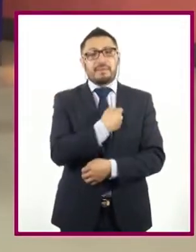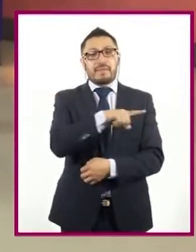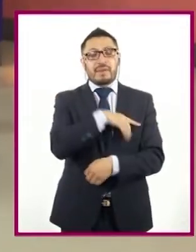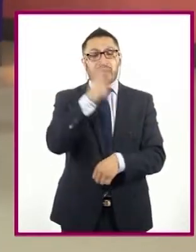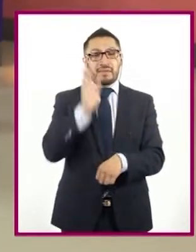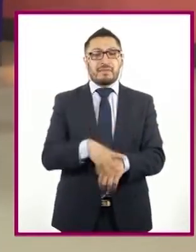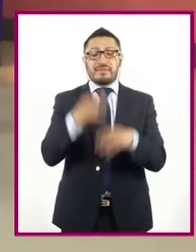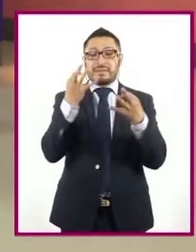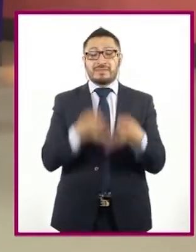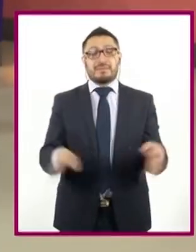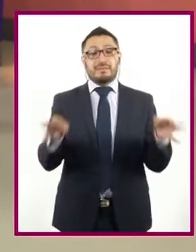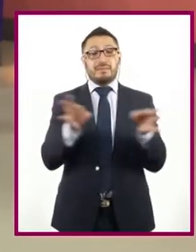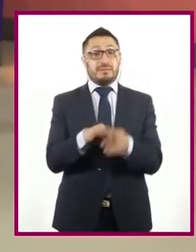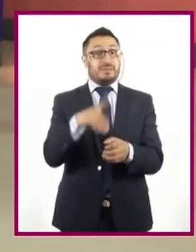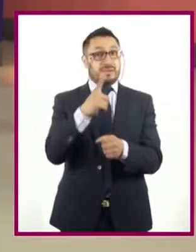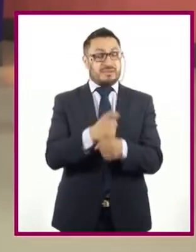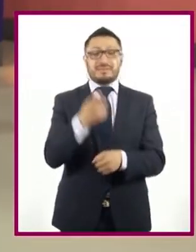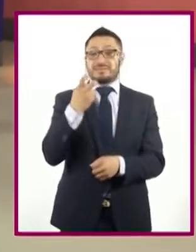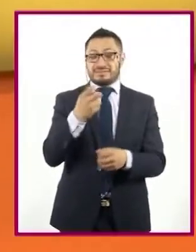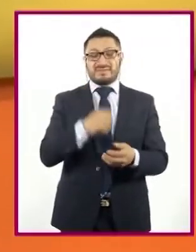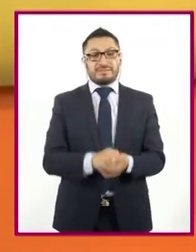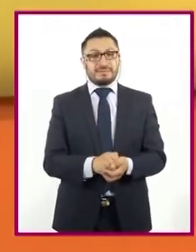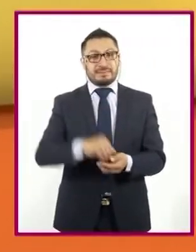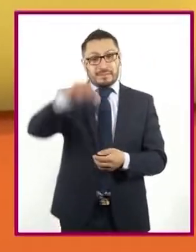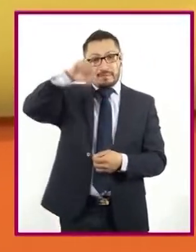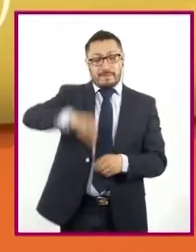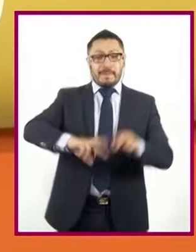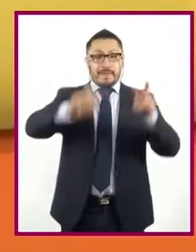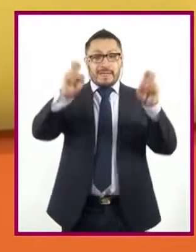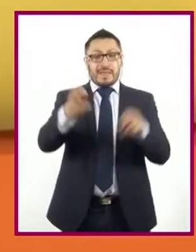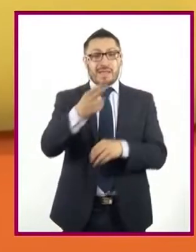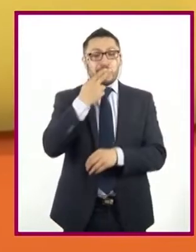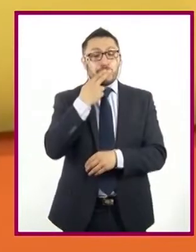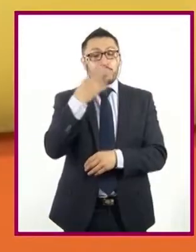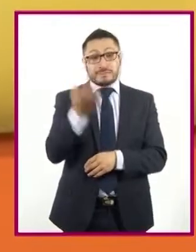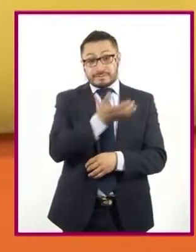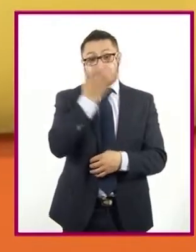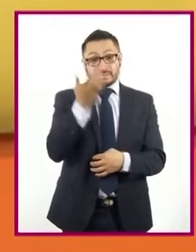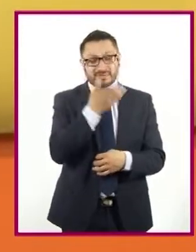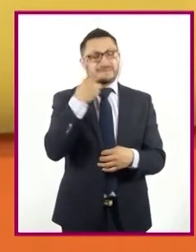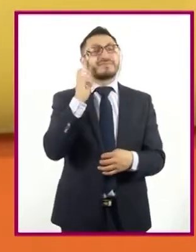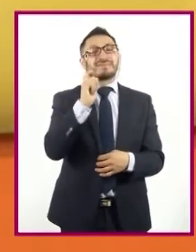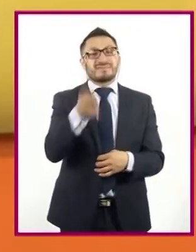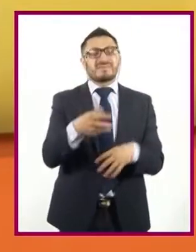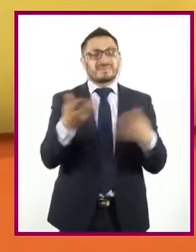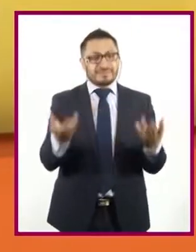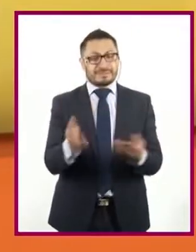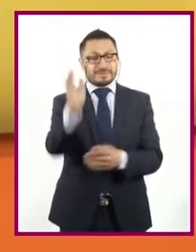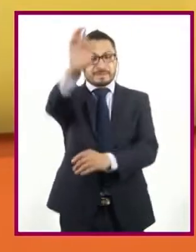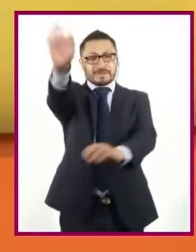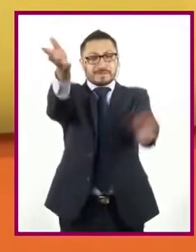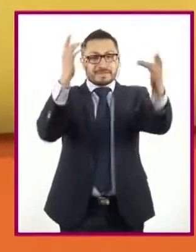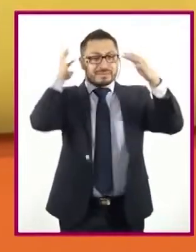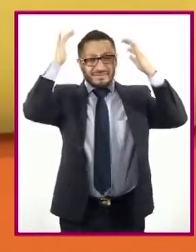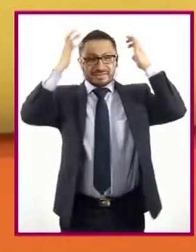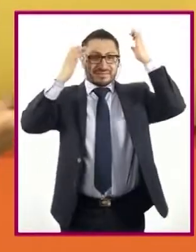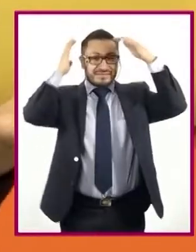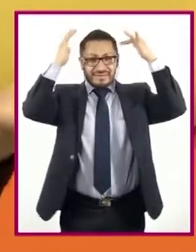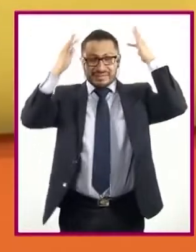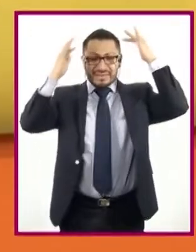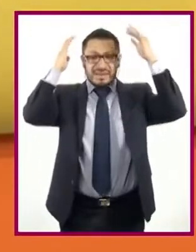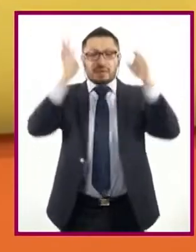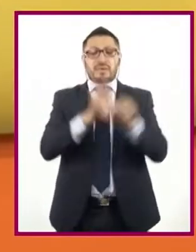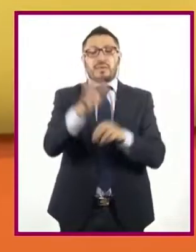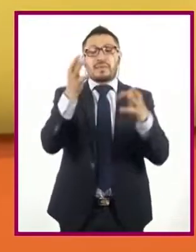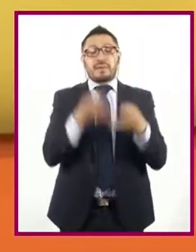es lo primero. Hoy hablaremos sobre usos y costumbres. Con esto me refiero a reflexionar sobre la importancia de la